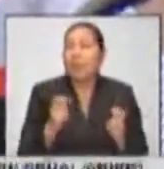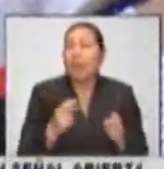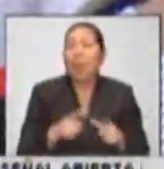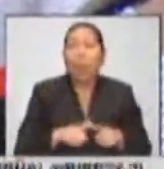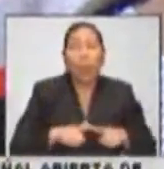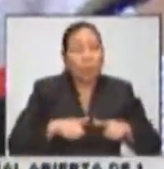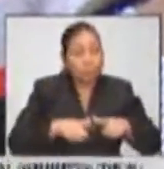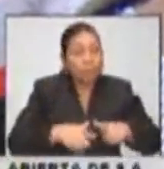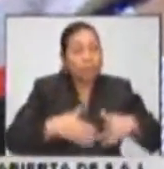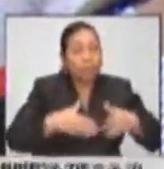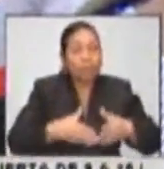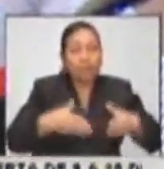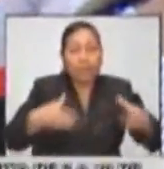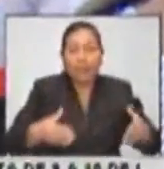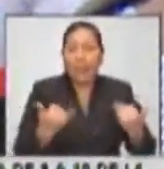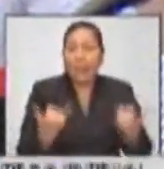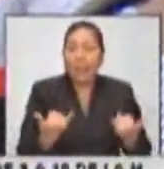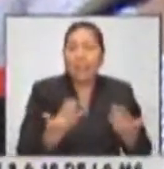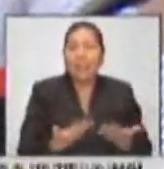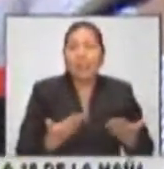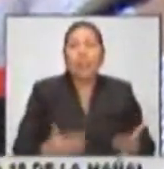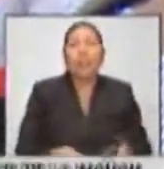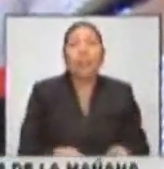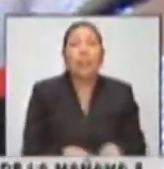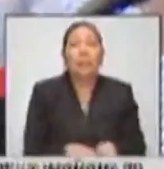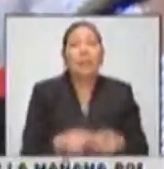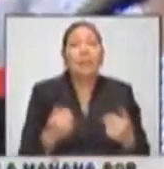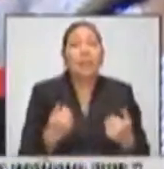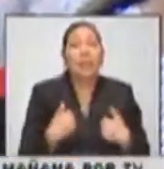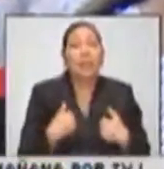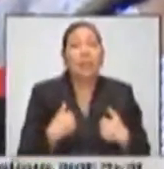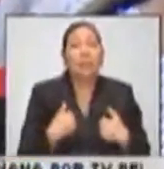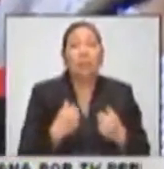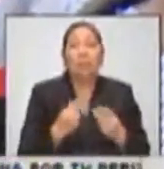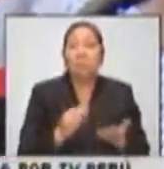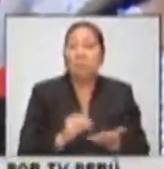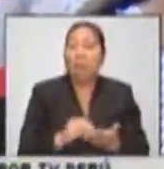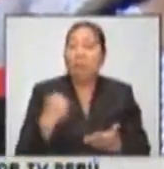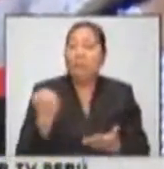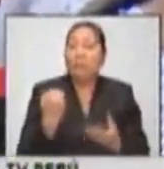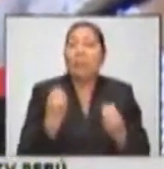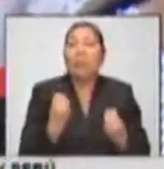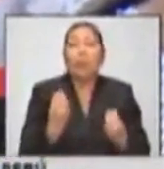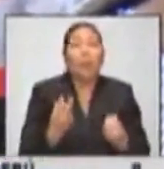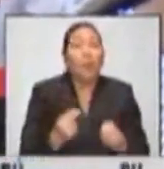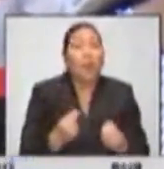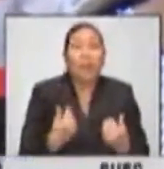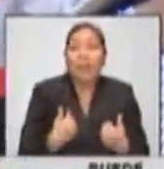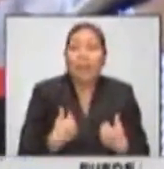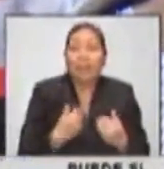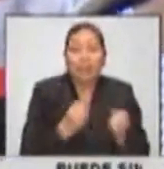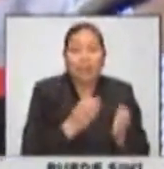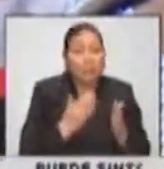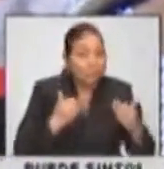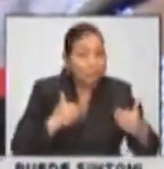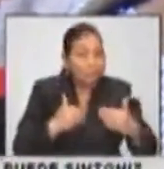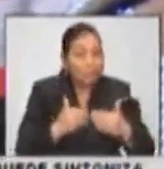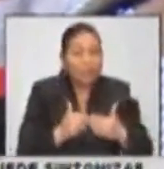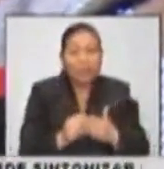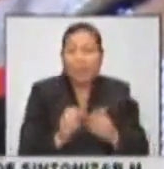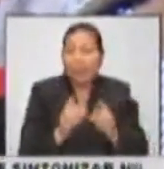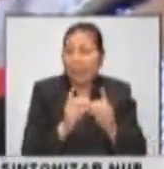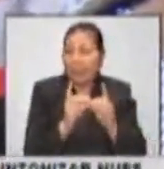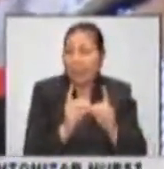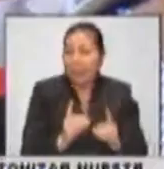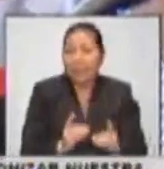territorial. Y en ese aspecto también tenemos que ir de una manera muy agresiva, porque no tenemos ni siquiera definido los límites ni de